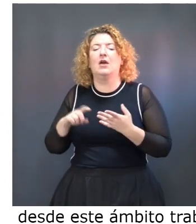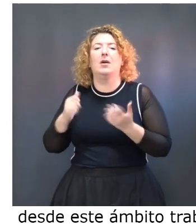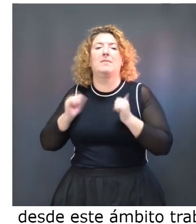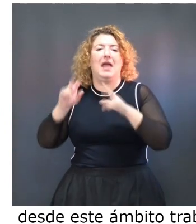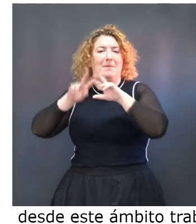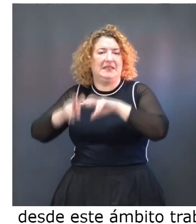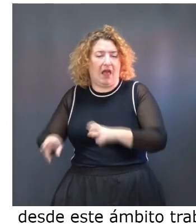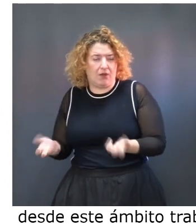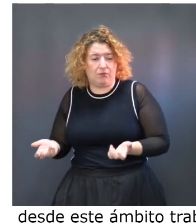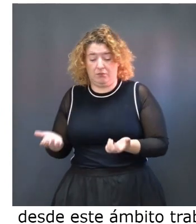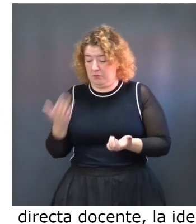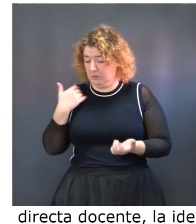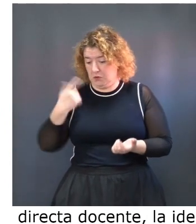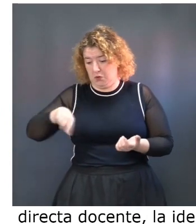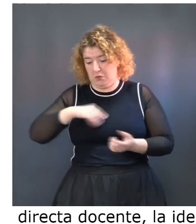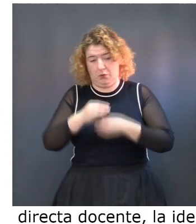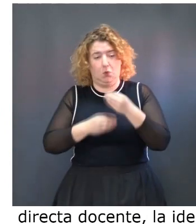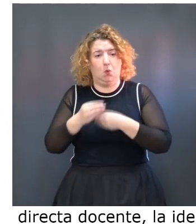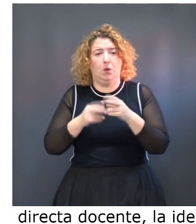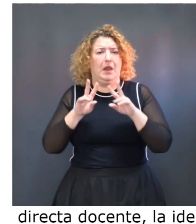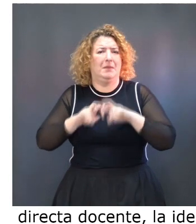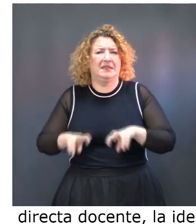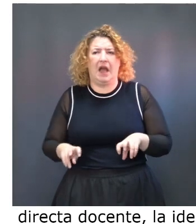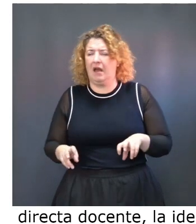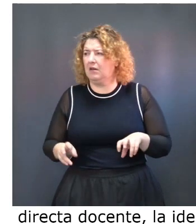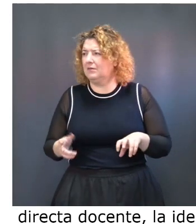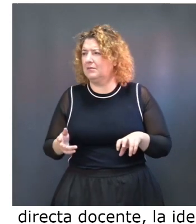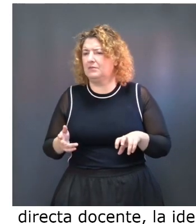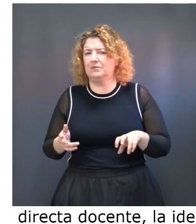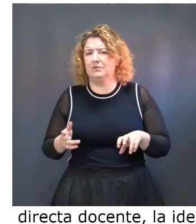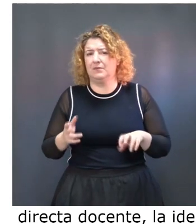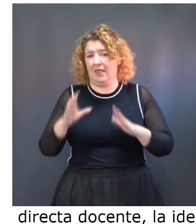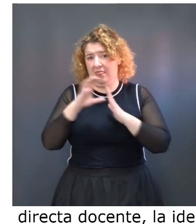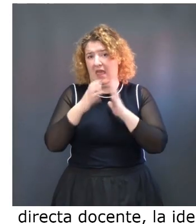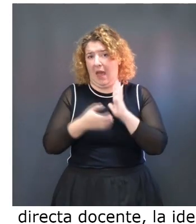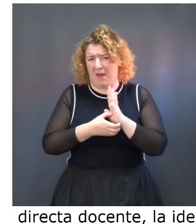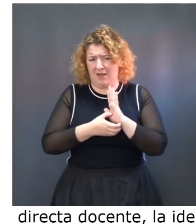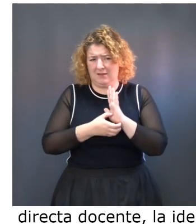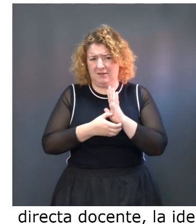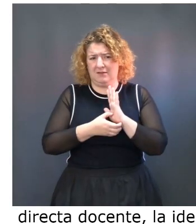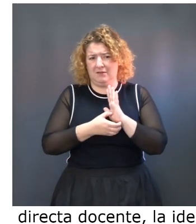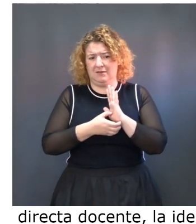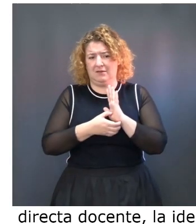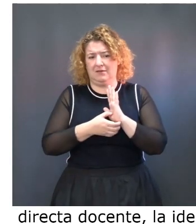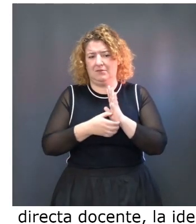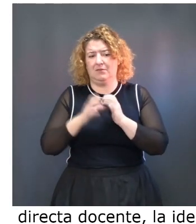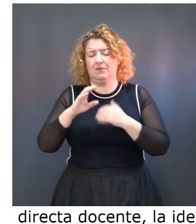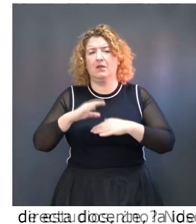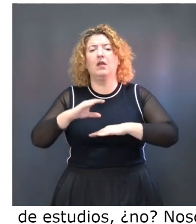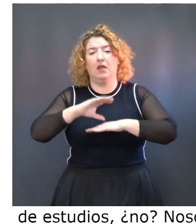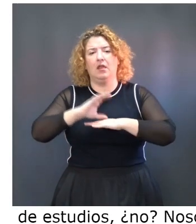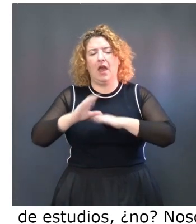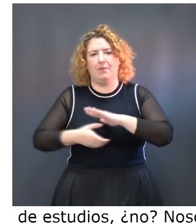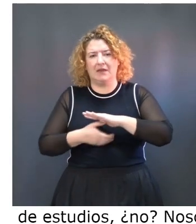ejemplo, nosotros ahora en un estudio que además, bueno, el CIAPAD es conocedor de él, que estamos